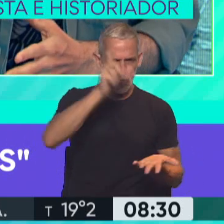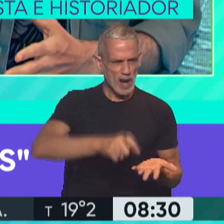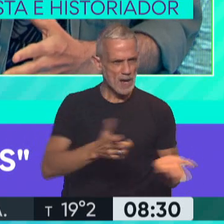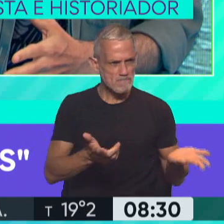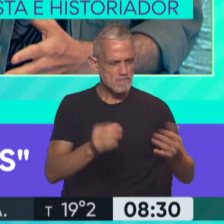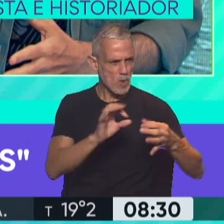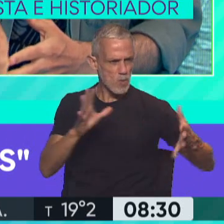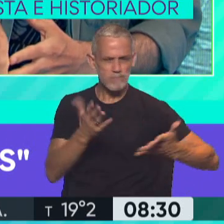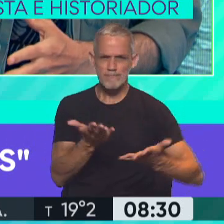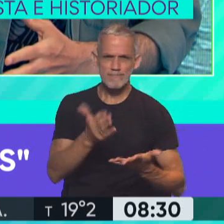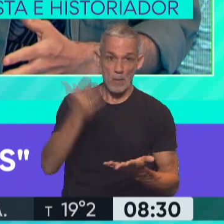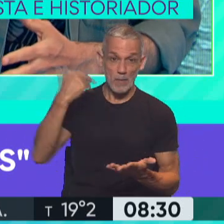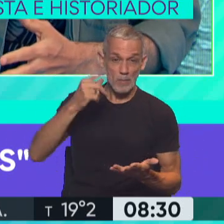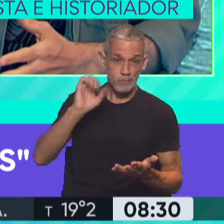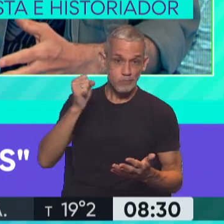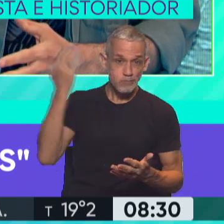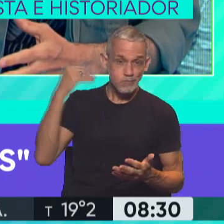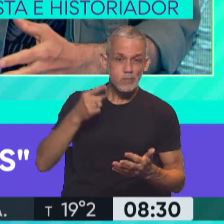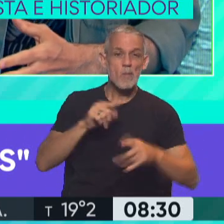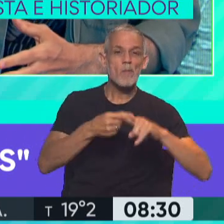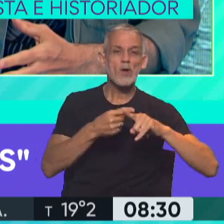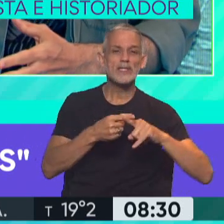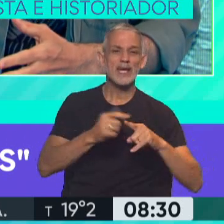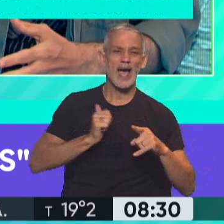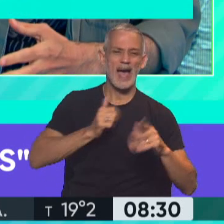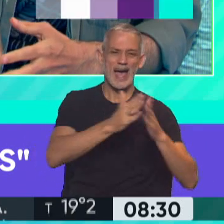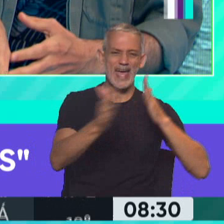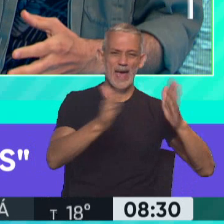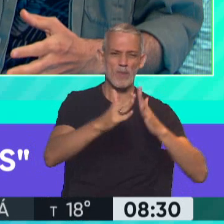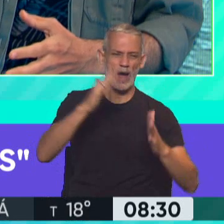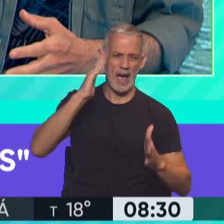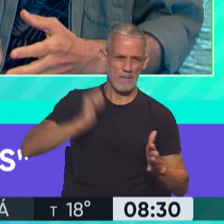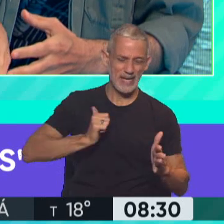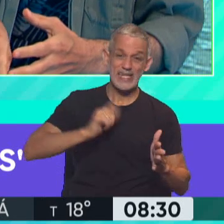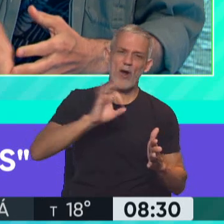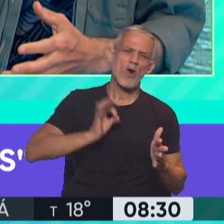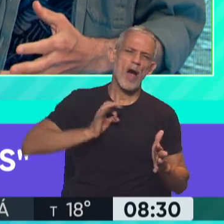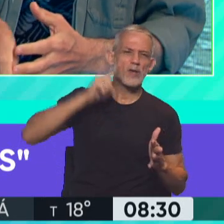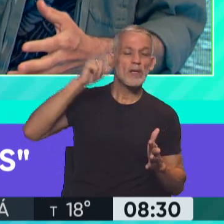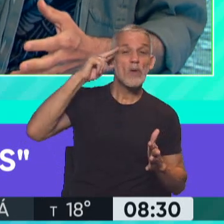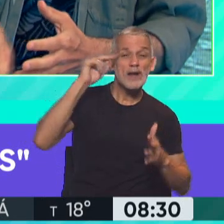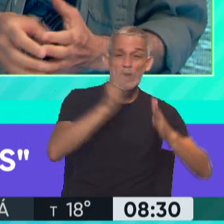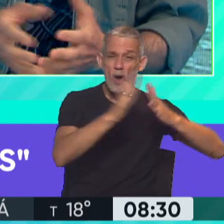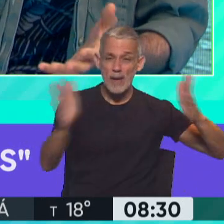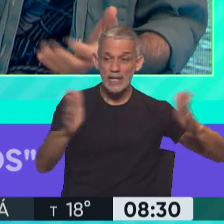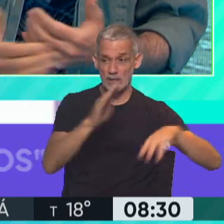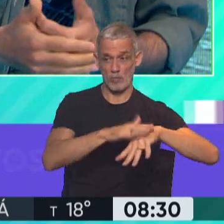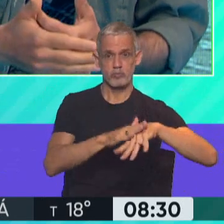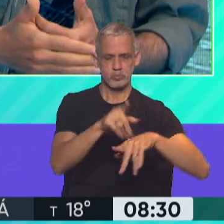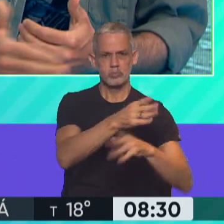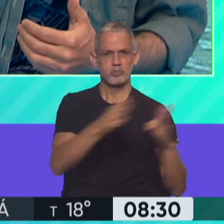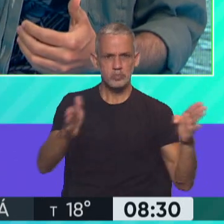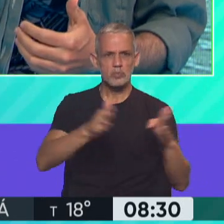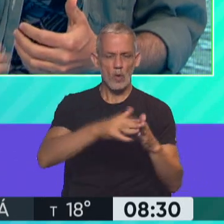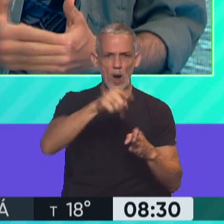cuando tuvo sus primeras experiencias políticas durante la dictadura militar o durante los 90, que fue el responsable de aplicar las políticas que